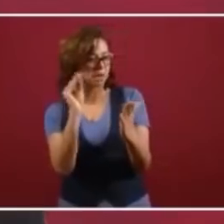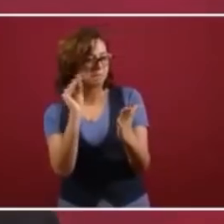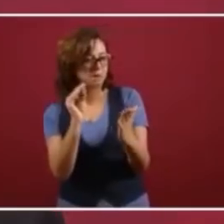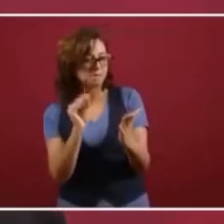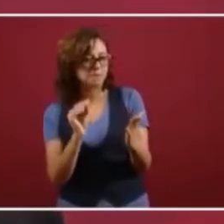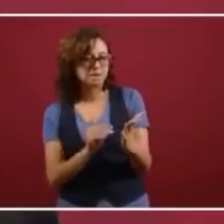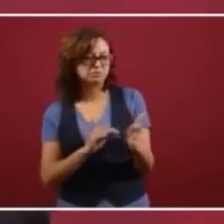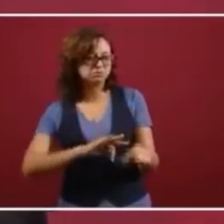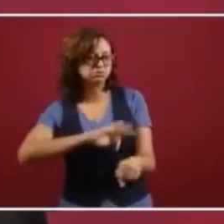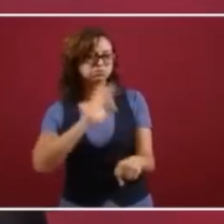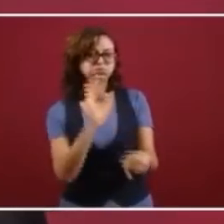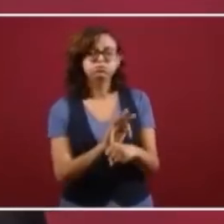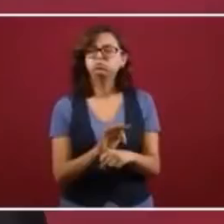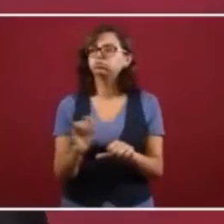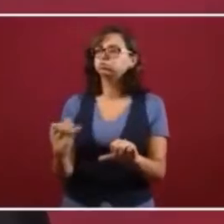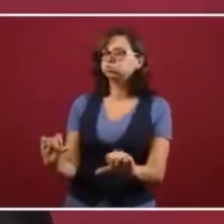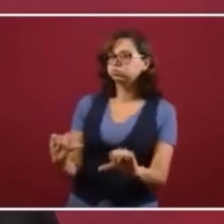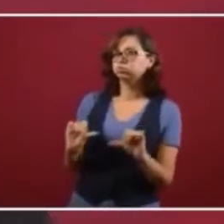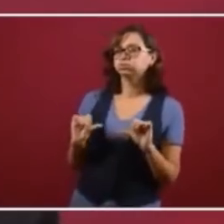Entonces,